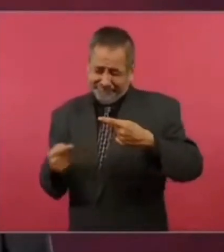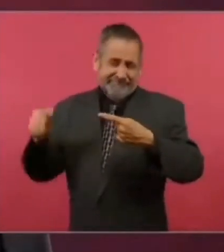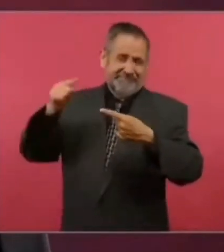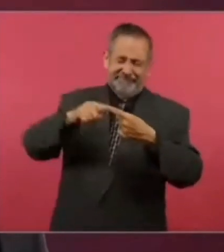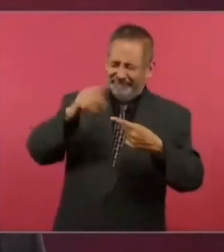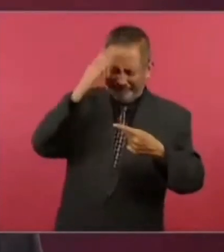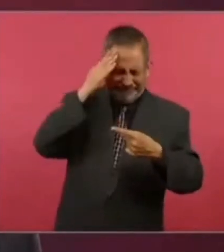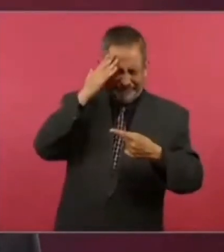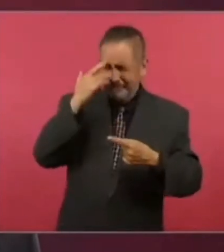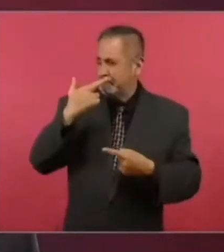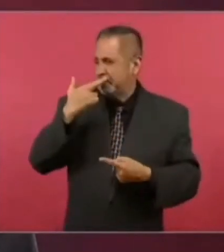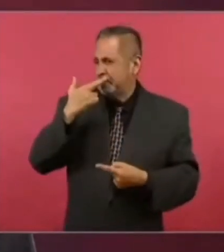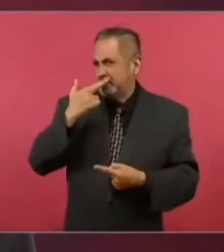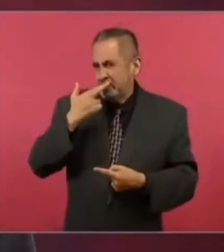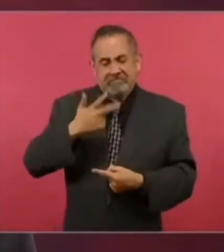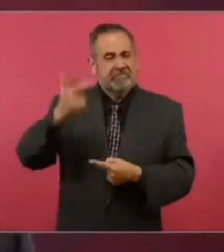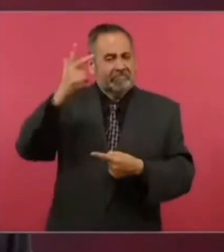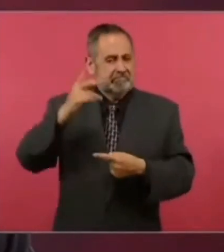es